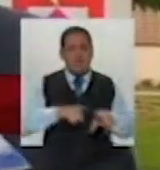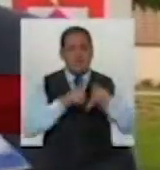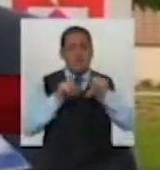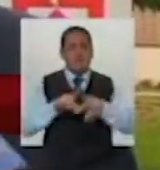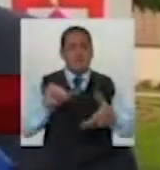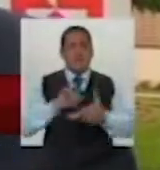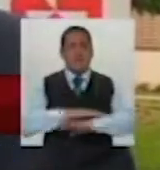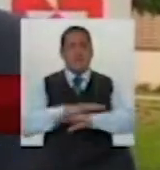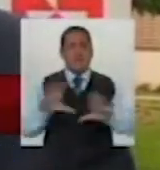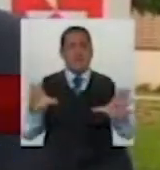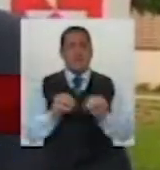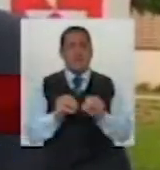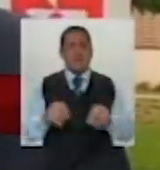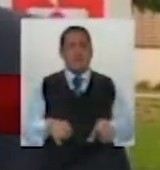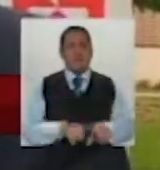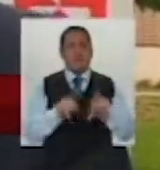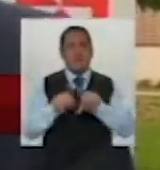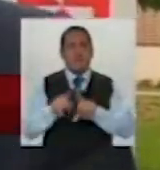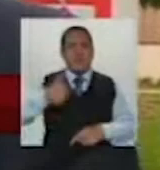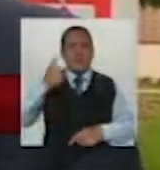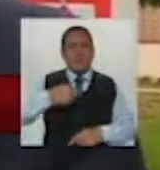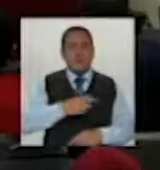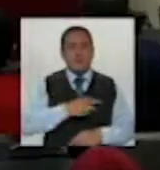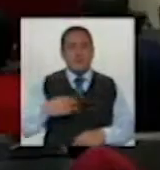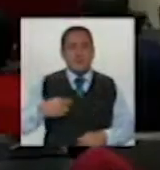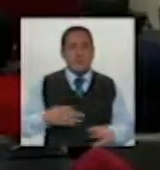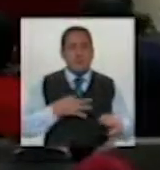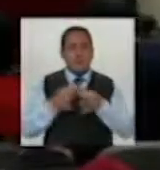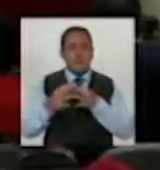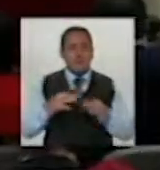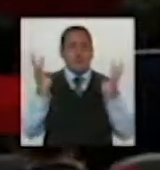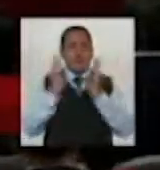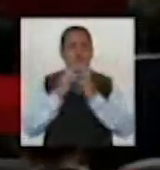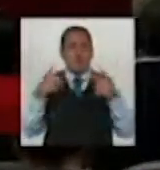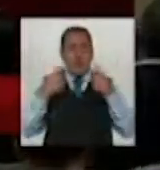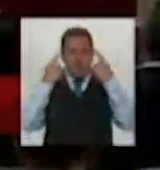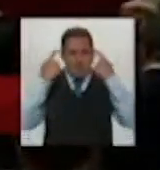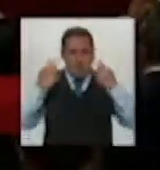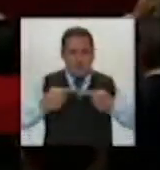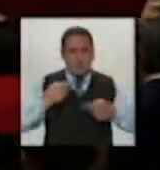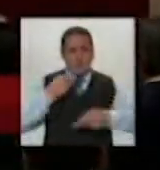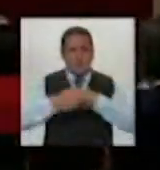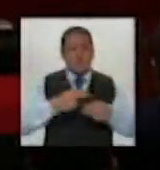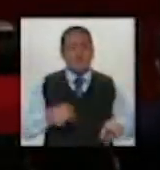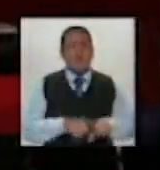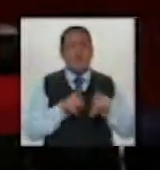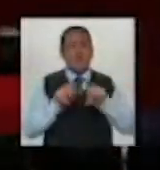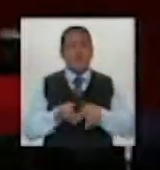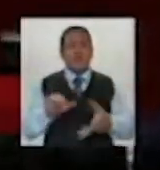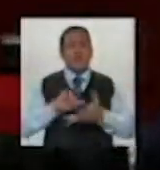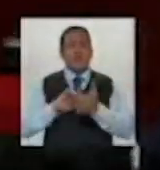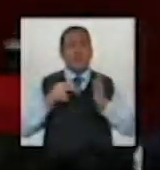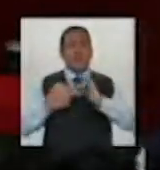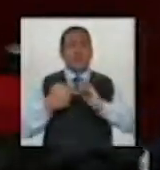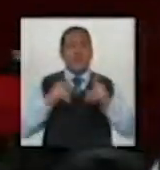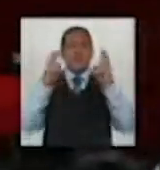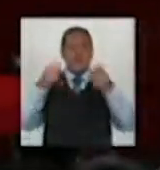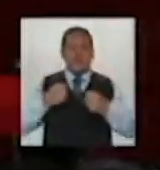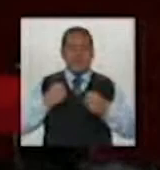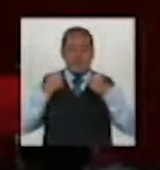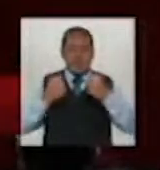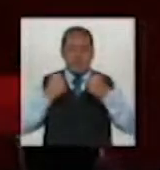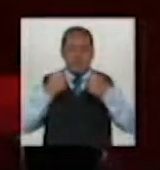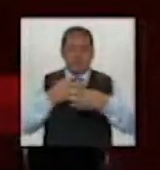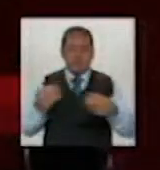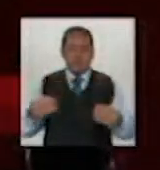destruir la democracia. El jefe del gabinete asistió a la reunión del Acuerdo Nacional en la que se trató el tema de la lucha nacional